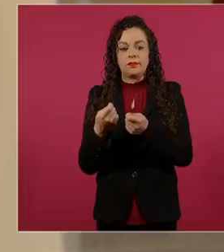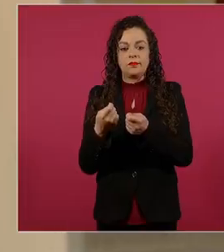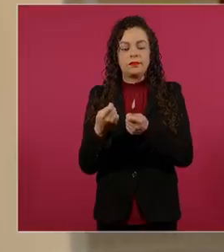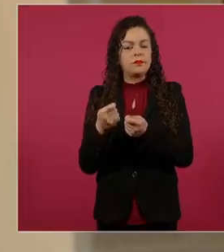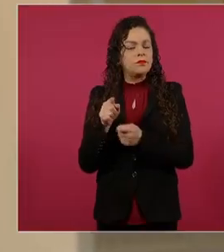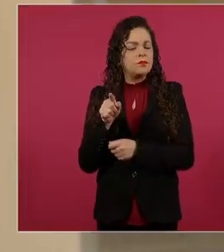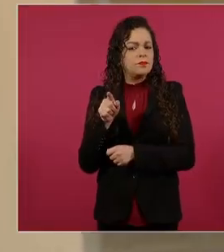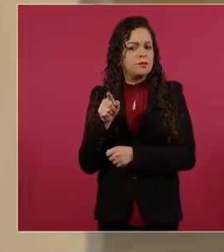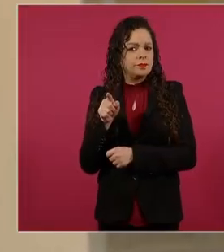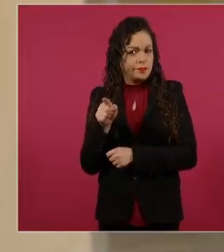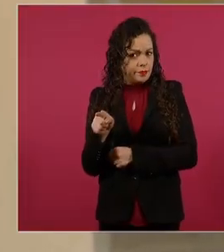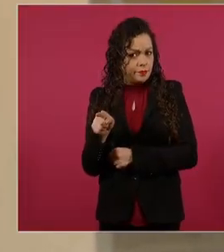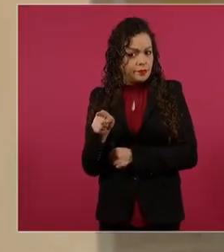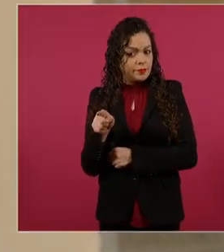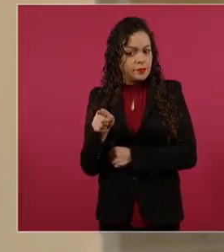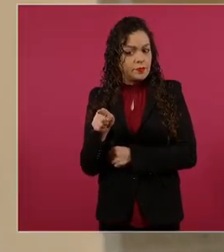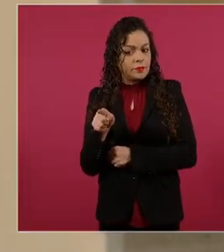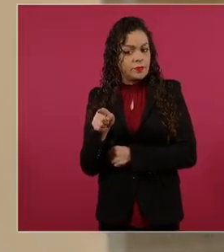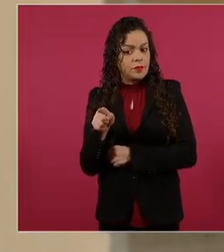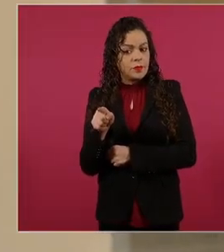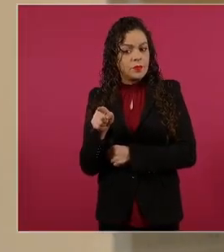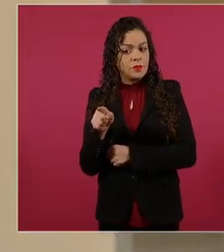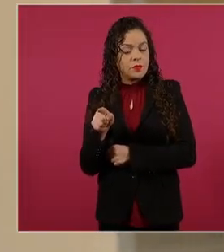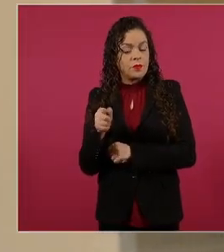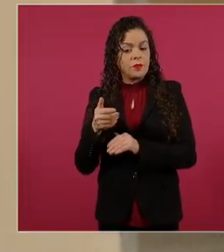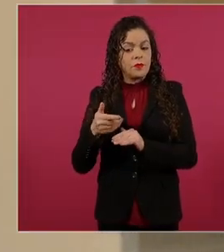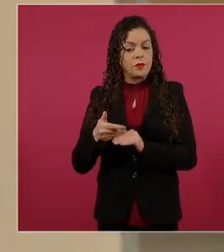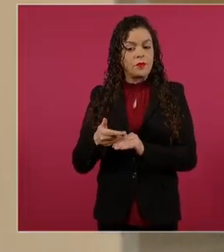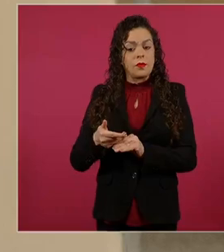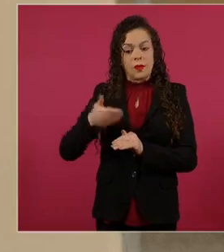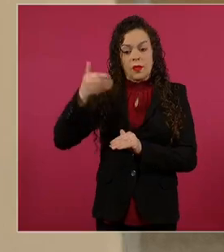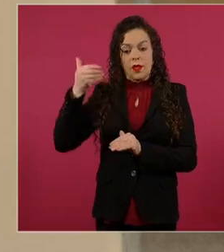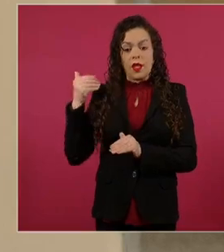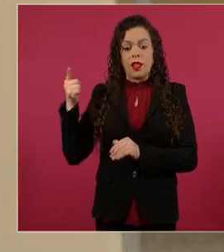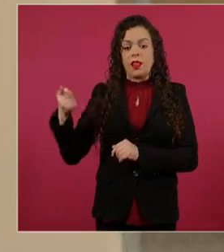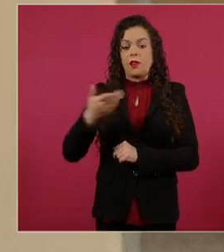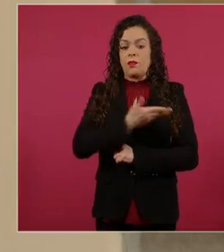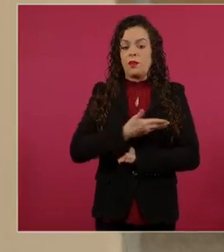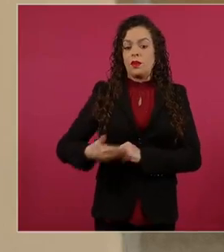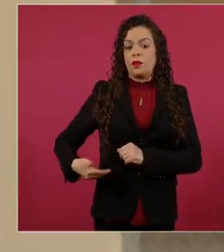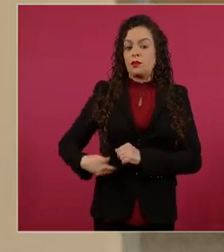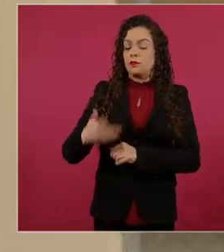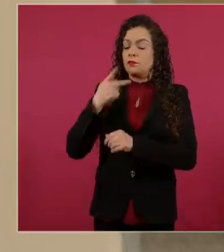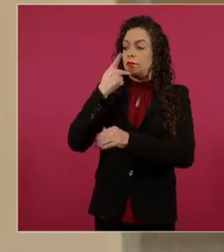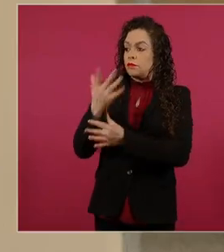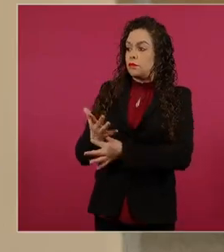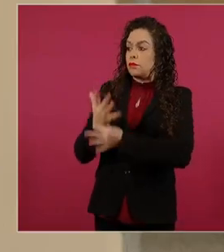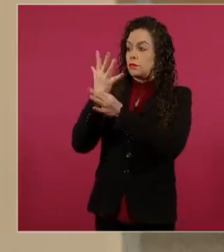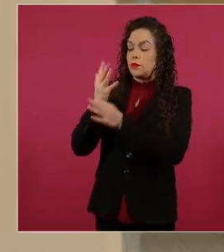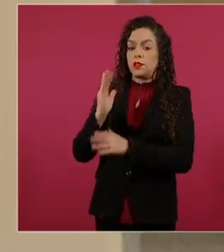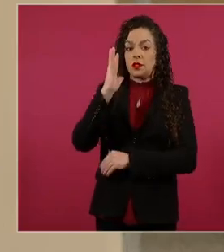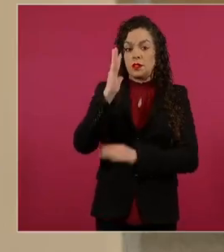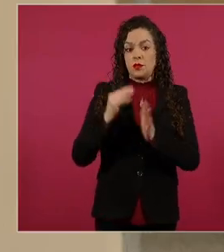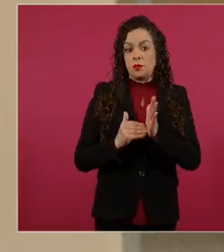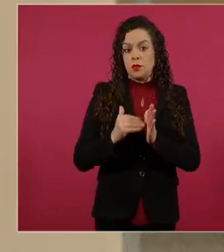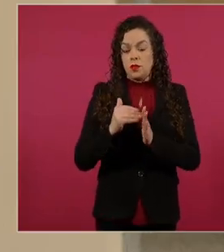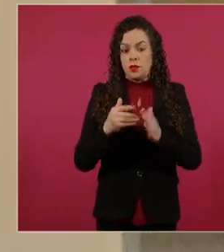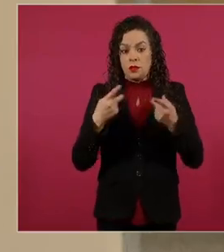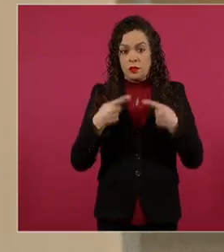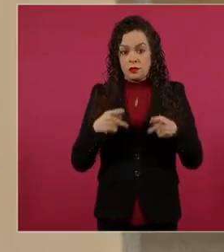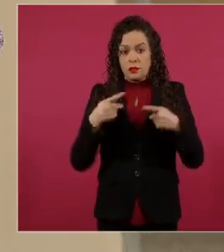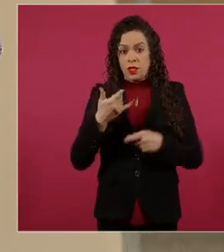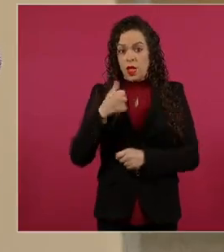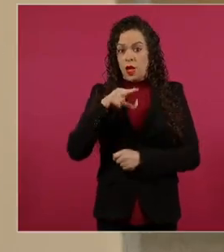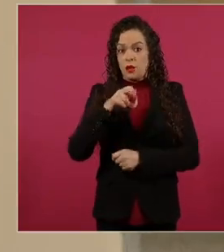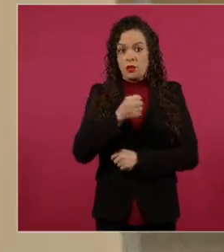lo vinculamos con el dato que nos ha dado el presidente, de cinco millones de personas salieron de la pobreza,